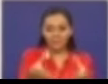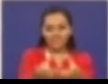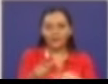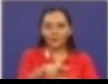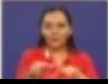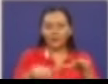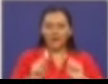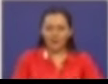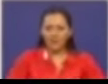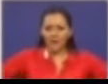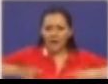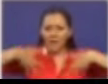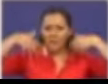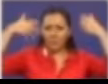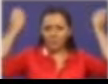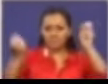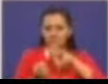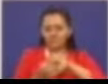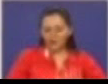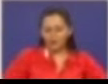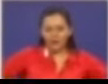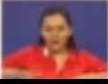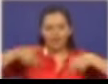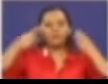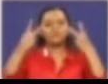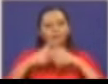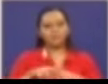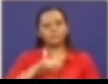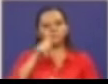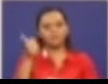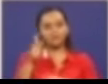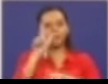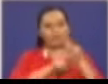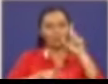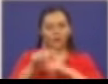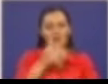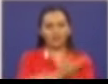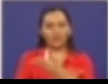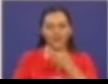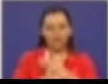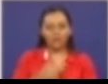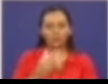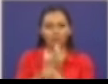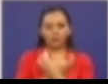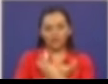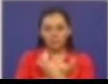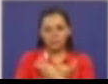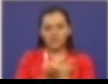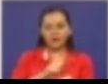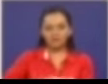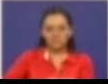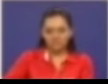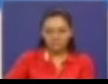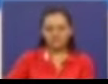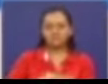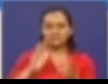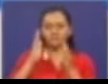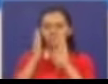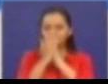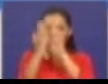anatomía patológica, imagenología, esterilización, fisiatría, es decir, todo lo necesario.